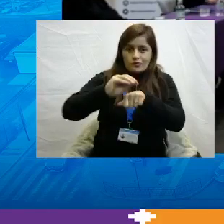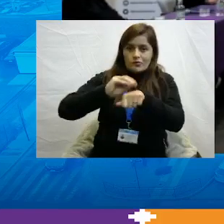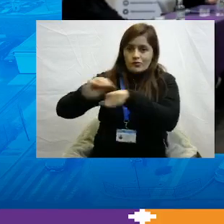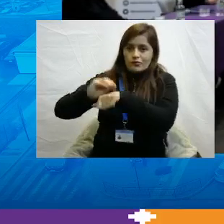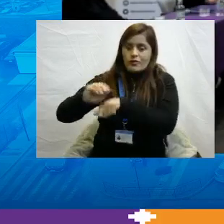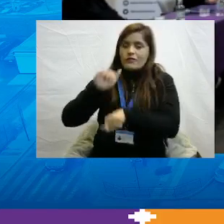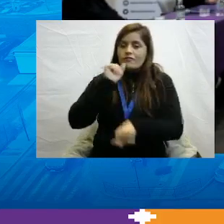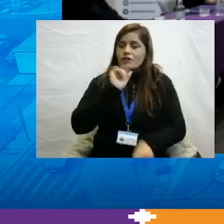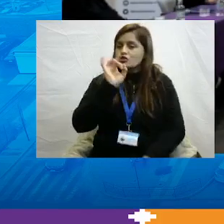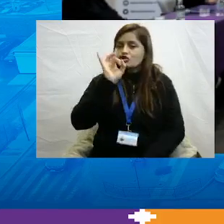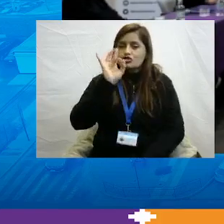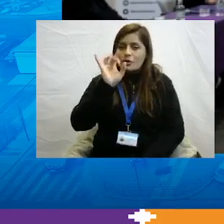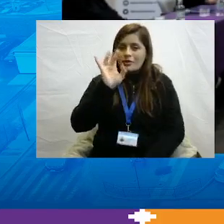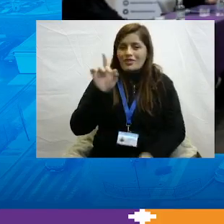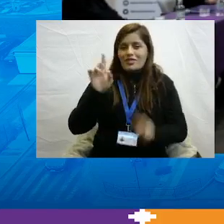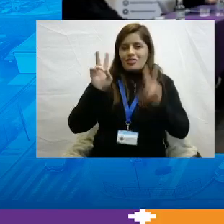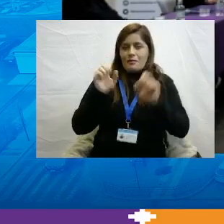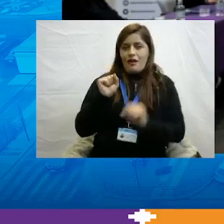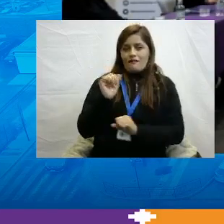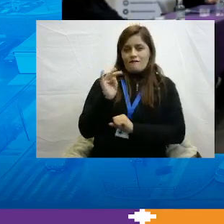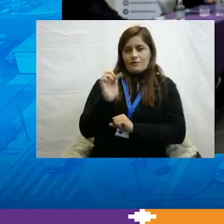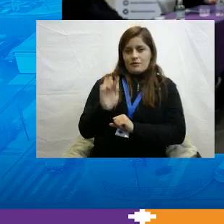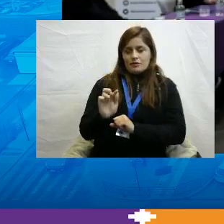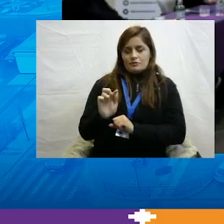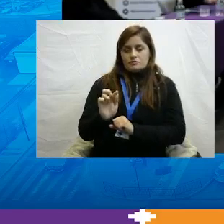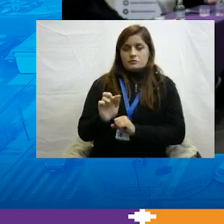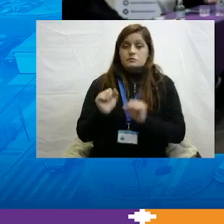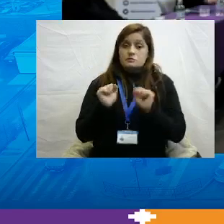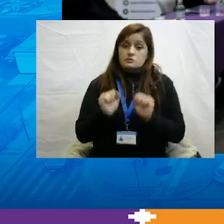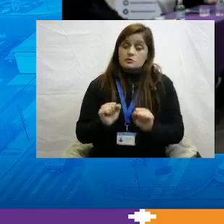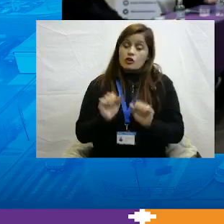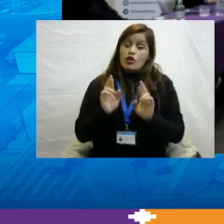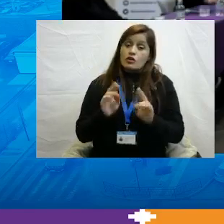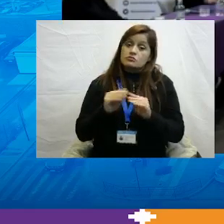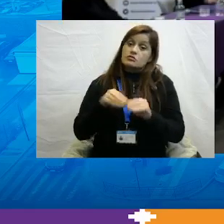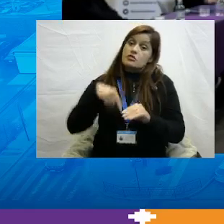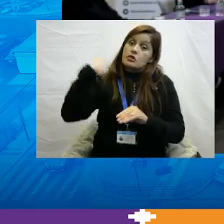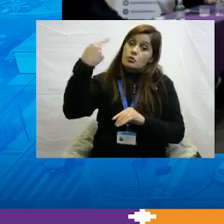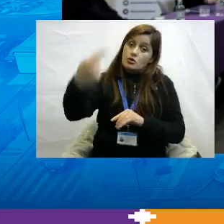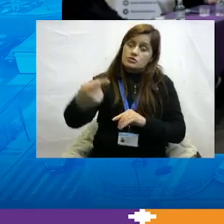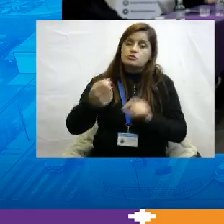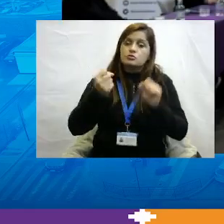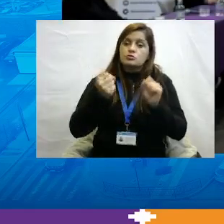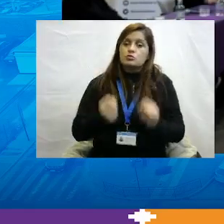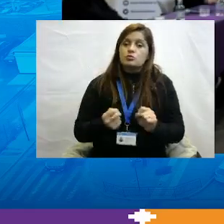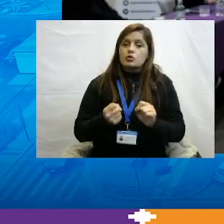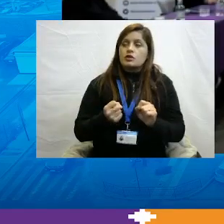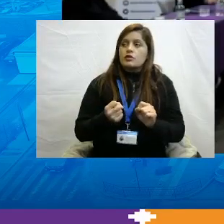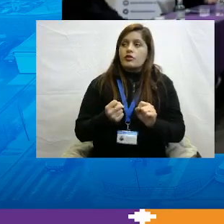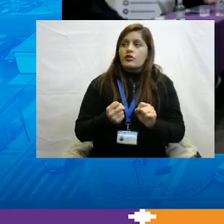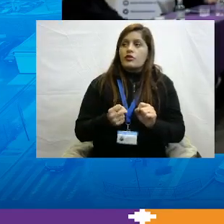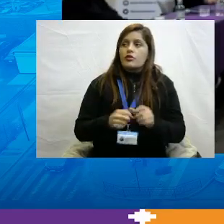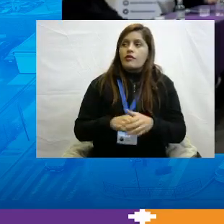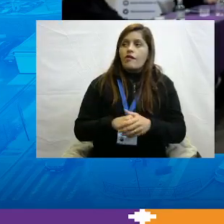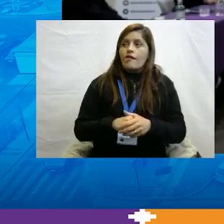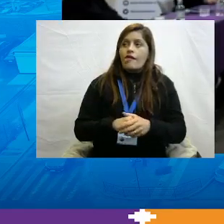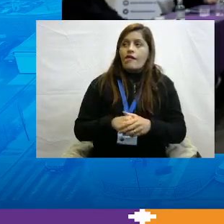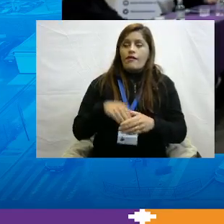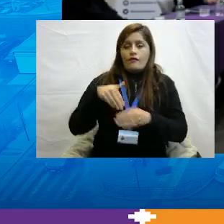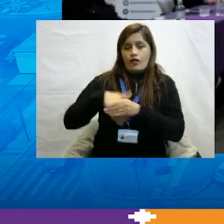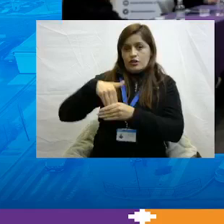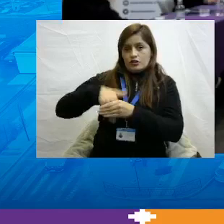y la verdad es que sería bueno poder revisar esto en un consejo posterior, ya posiblemente para poder someterlo a algún tipo de